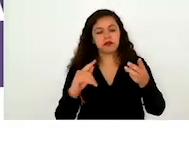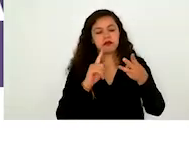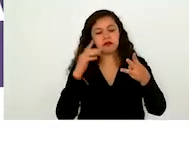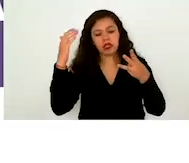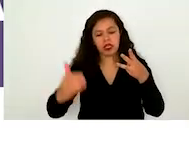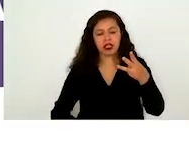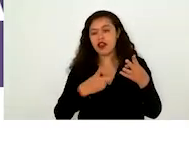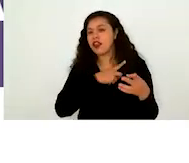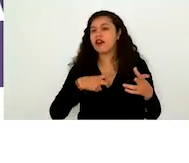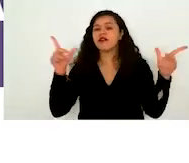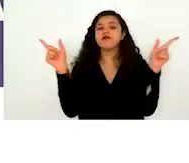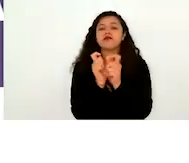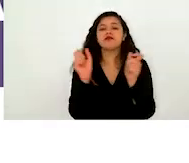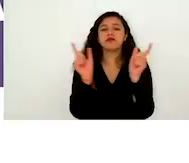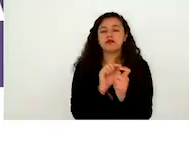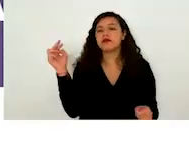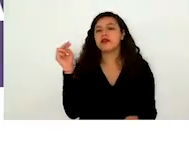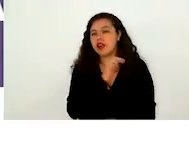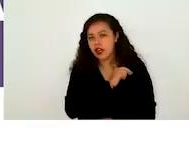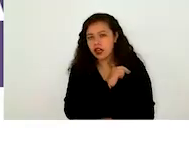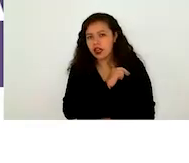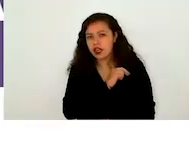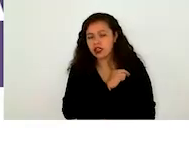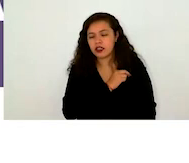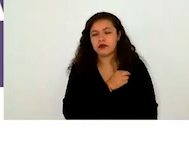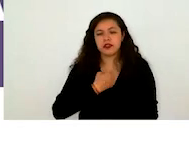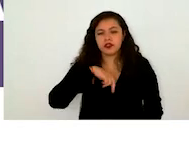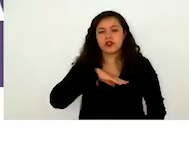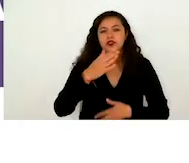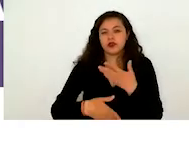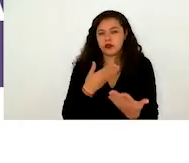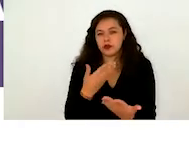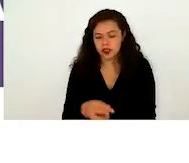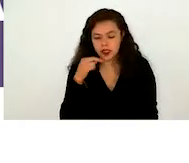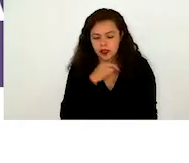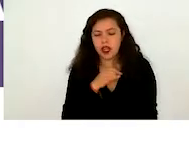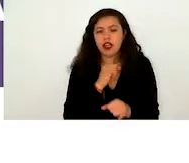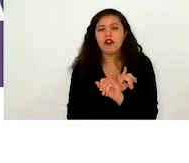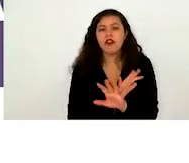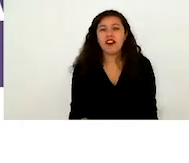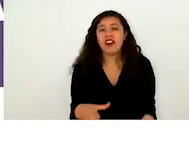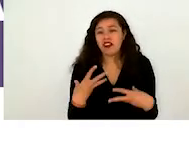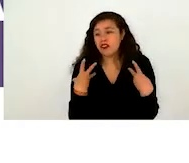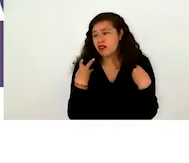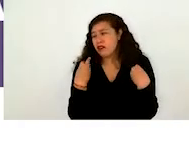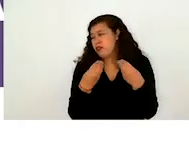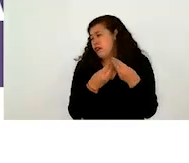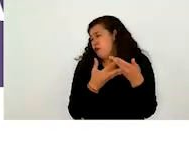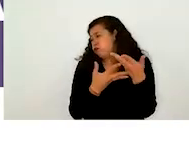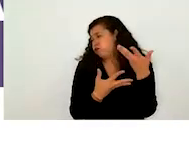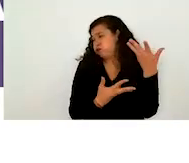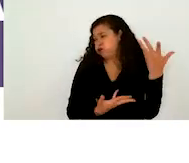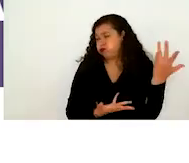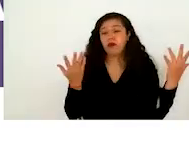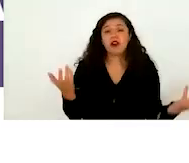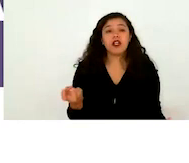breves ser muy breves en lo que estamos proponiendo mucha información mucha información no